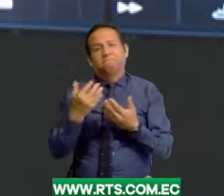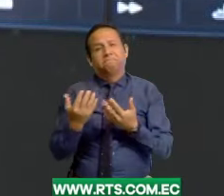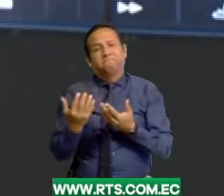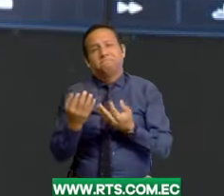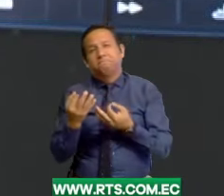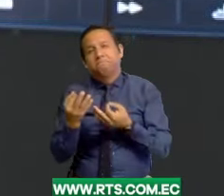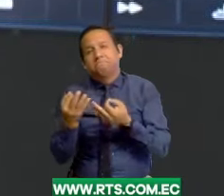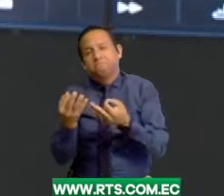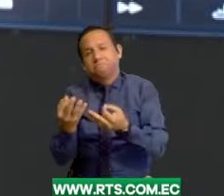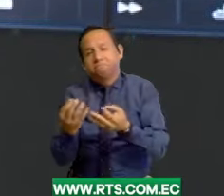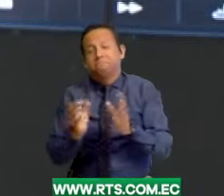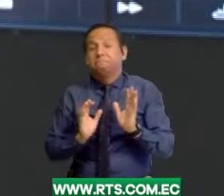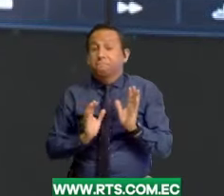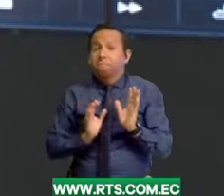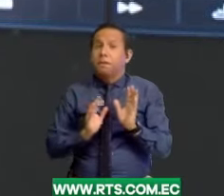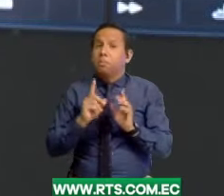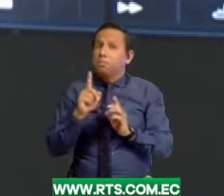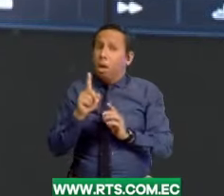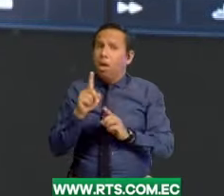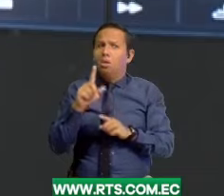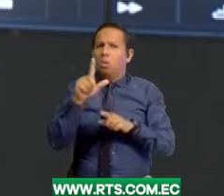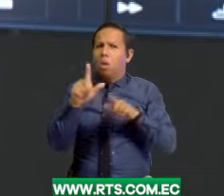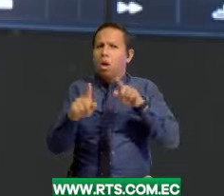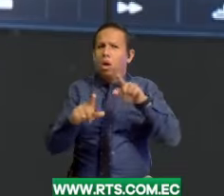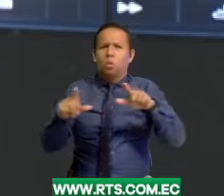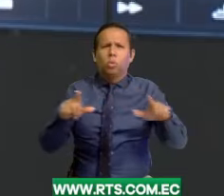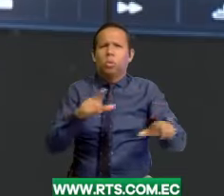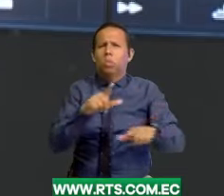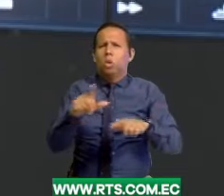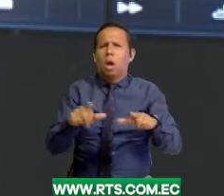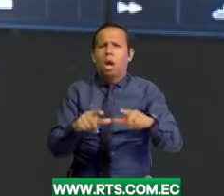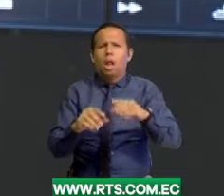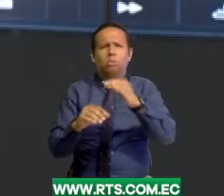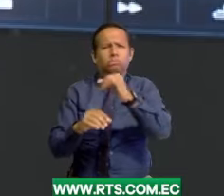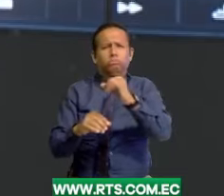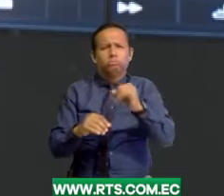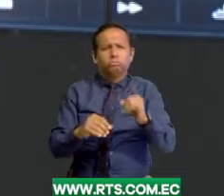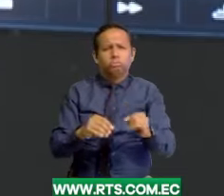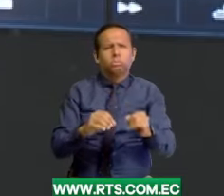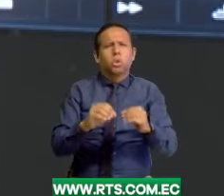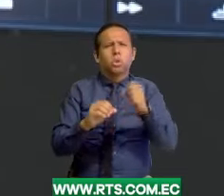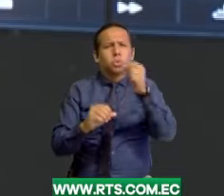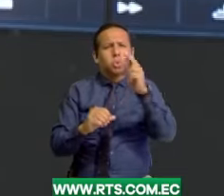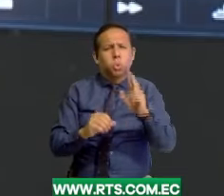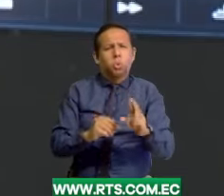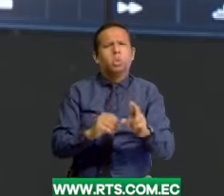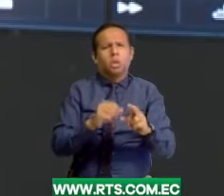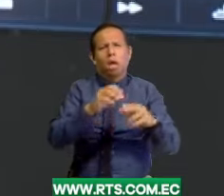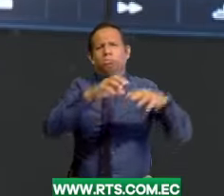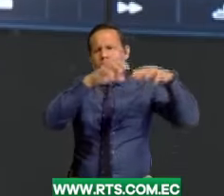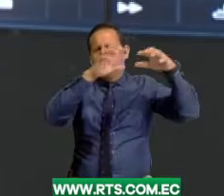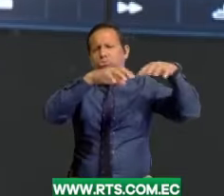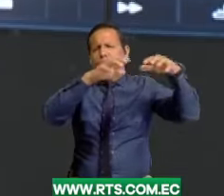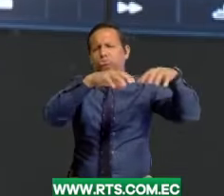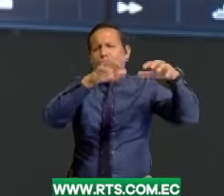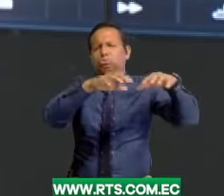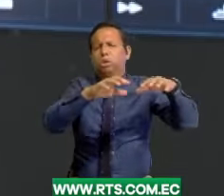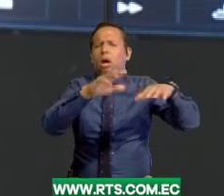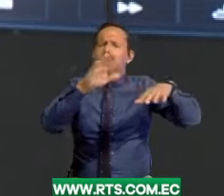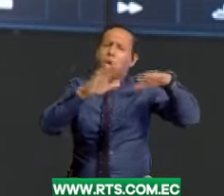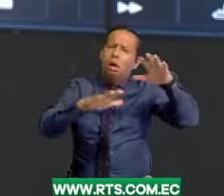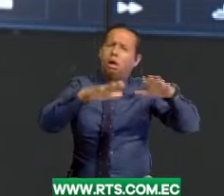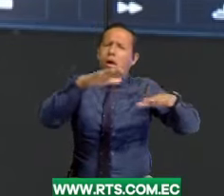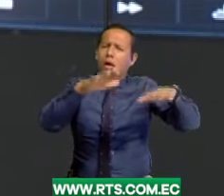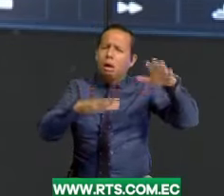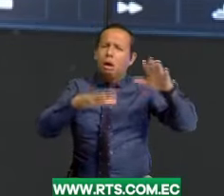las eh las zonas de cordiller y la zona de cordiller Azul Por ahora sí está generando algunos eventos de precipitación Pero estos son todavía esporádicos y son en